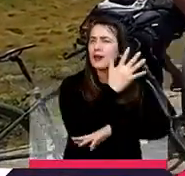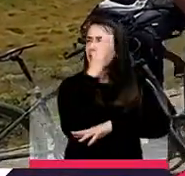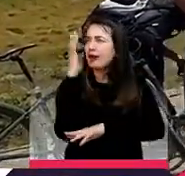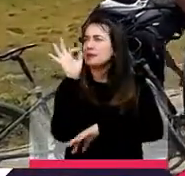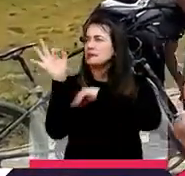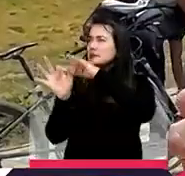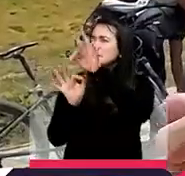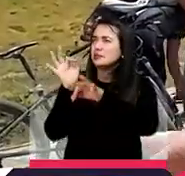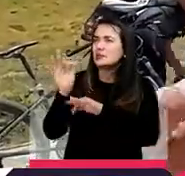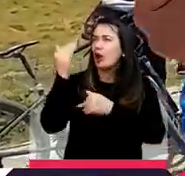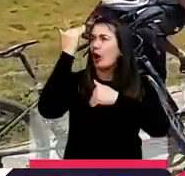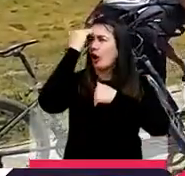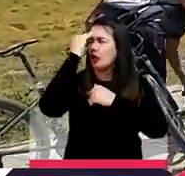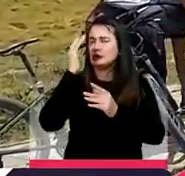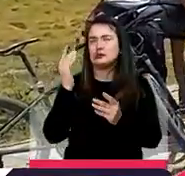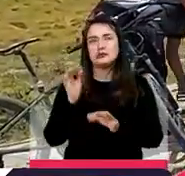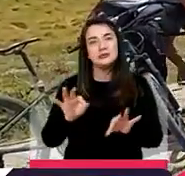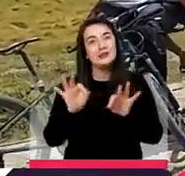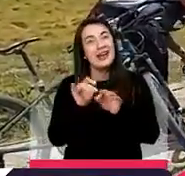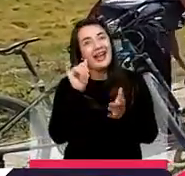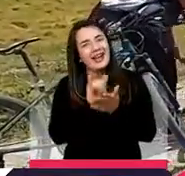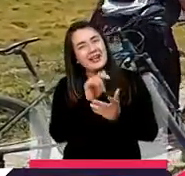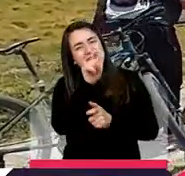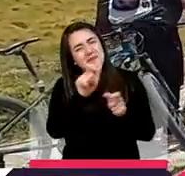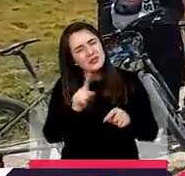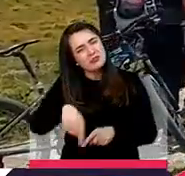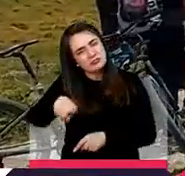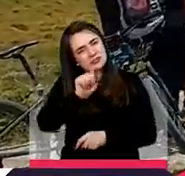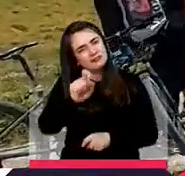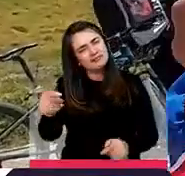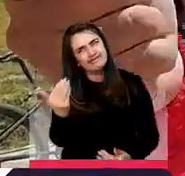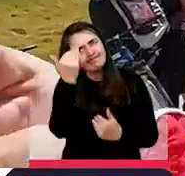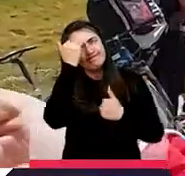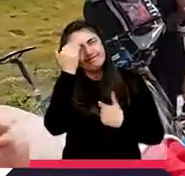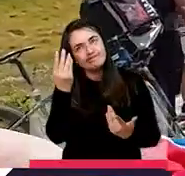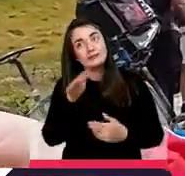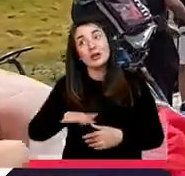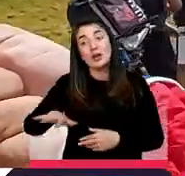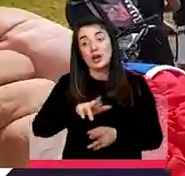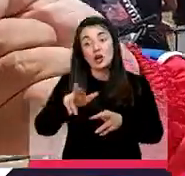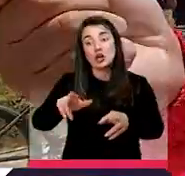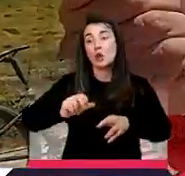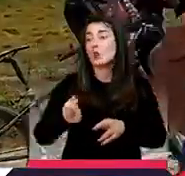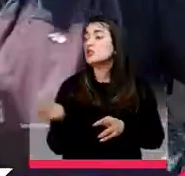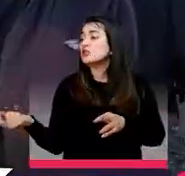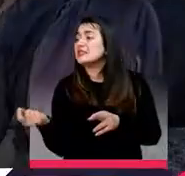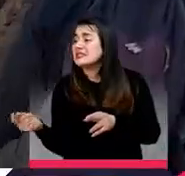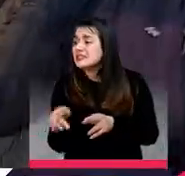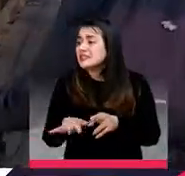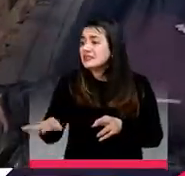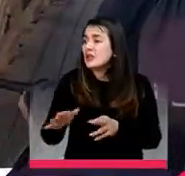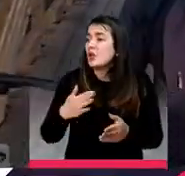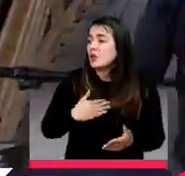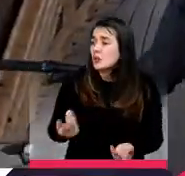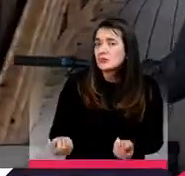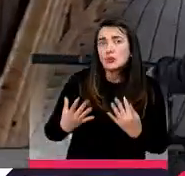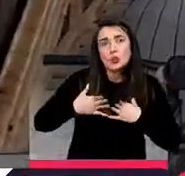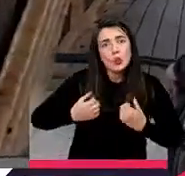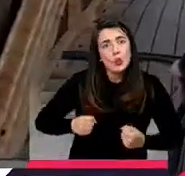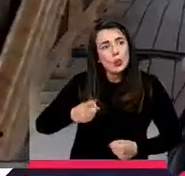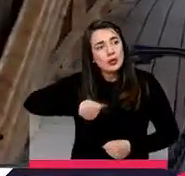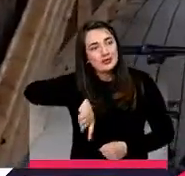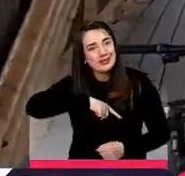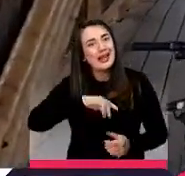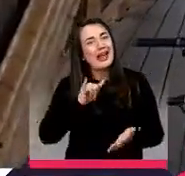Entonces es necesario que la gente se concientice que el río Bogotá no está lejos, que el río Bogotá es nuestro. Durante todo